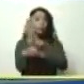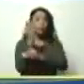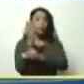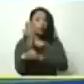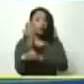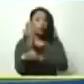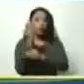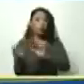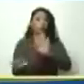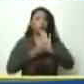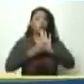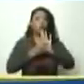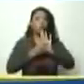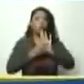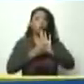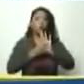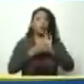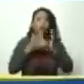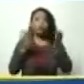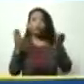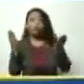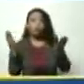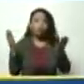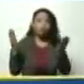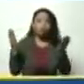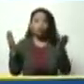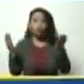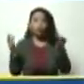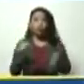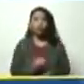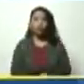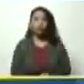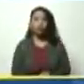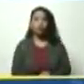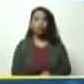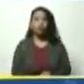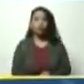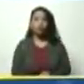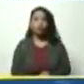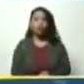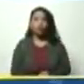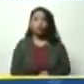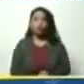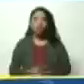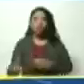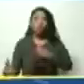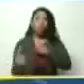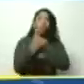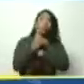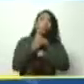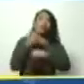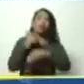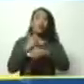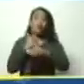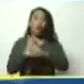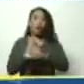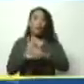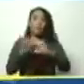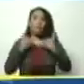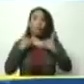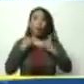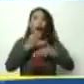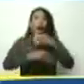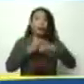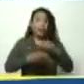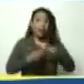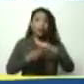nos pusieron en las disyuntivas en las disyuntivas nos obligaron o lo hacíamos